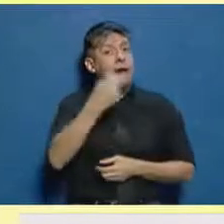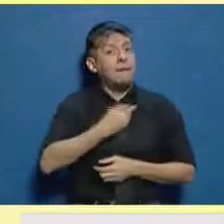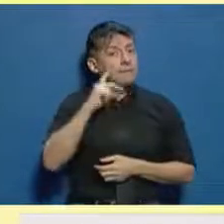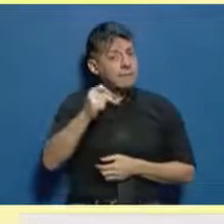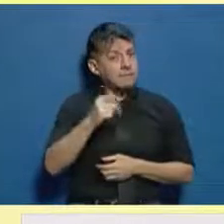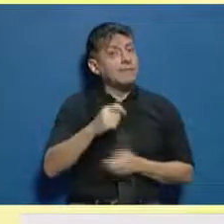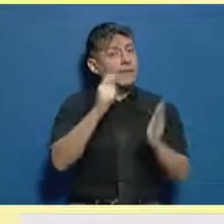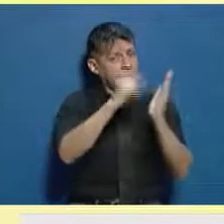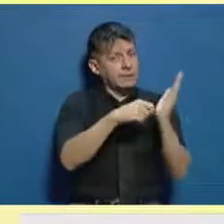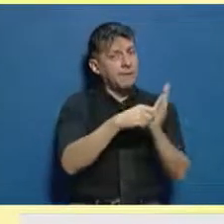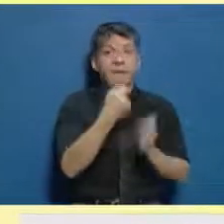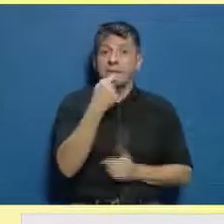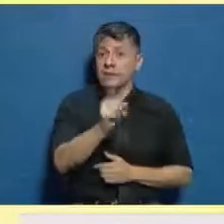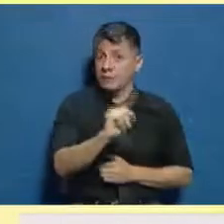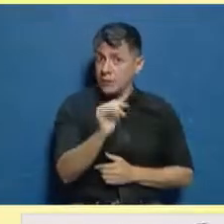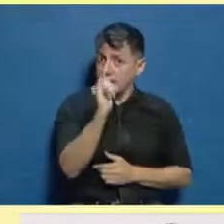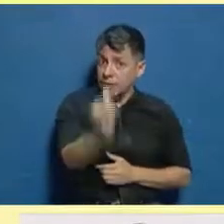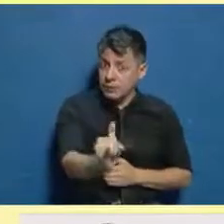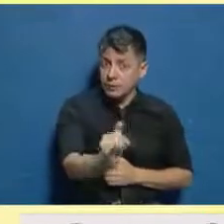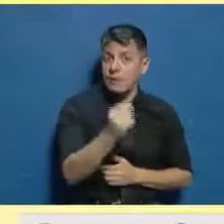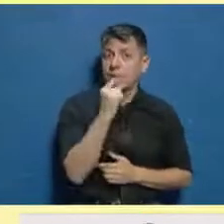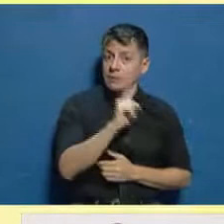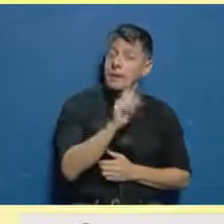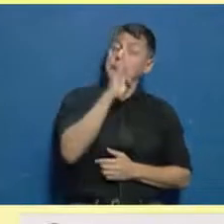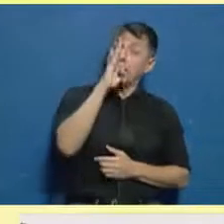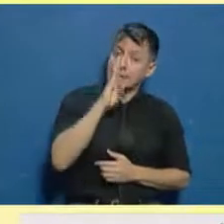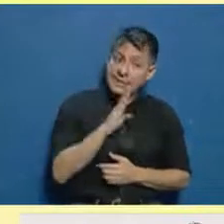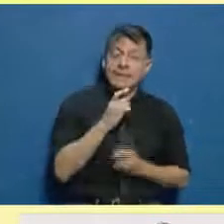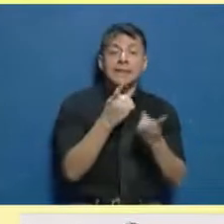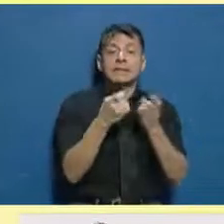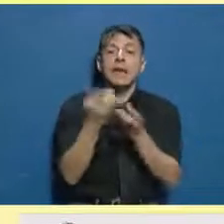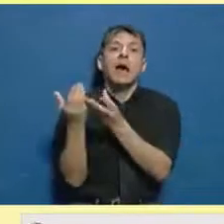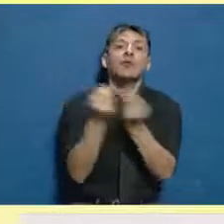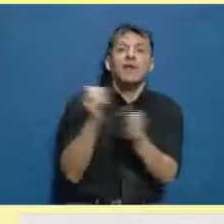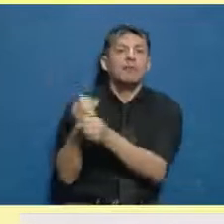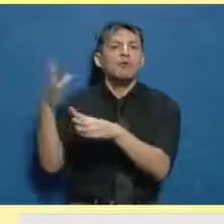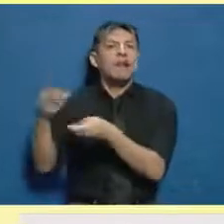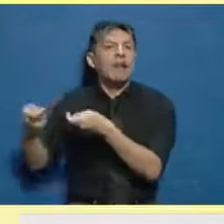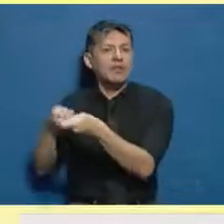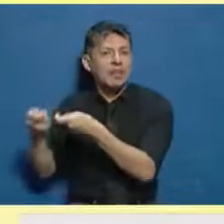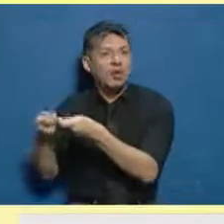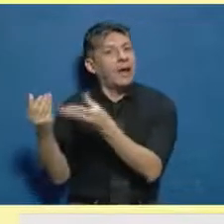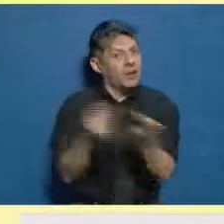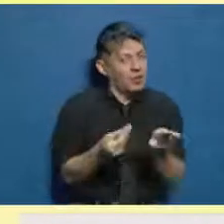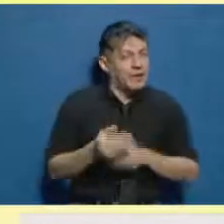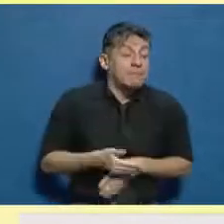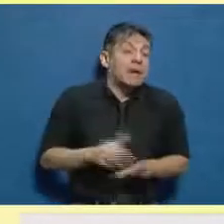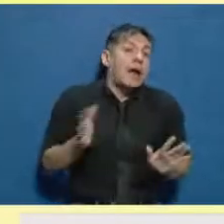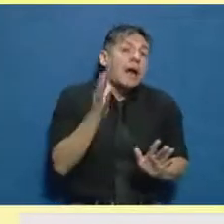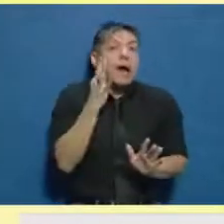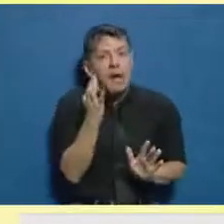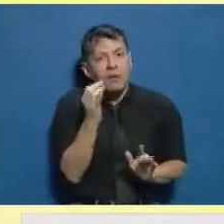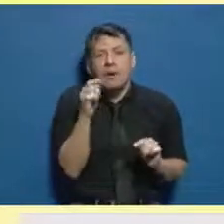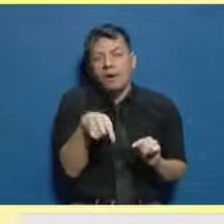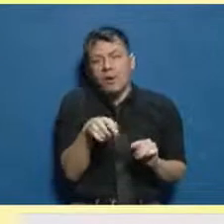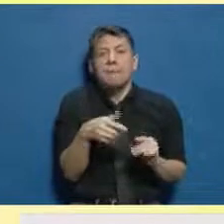contable, paciencia, eso depende de Nación, con muchísima gente inscripta, pero bueno, es una alternativa, por lo menos por el momento,